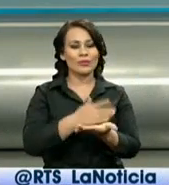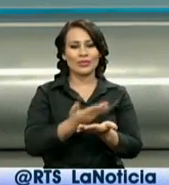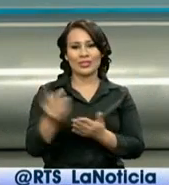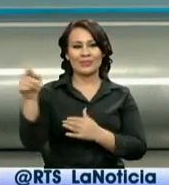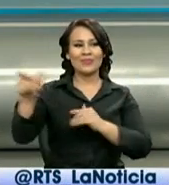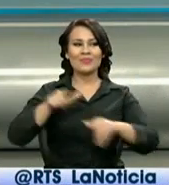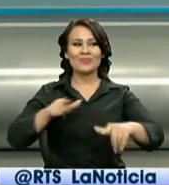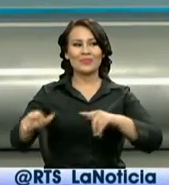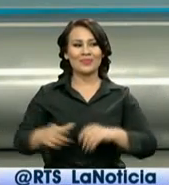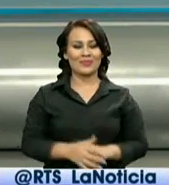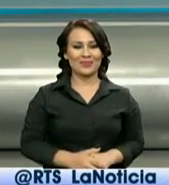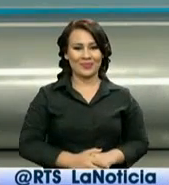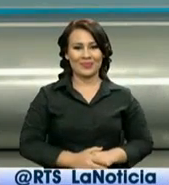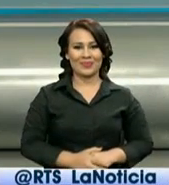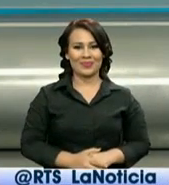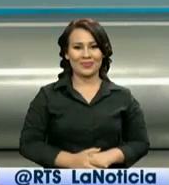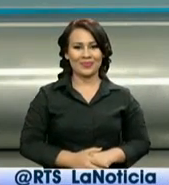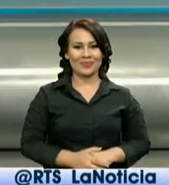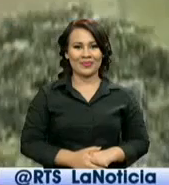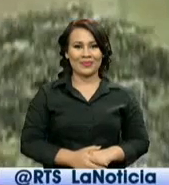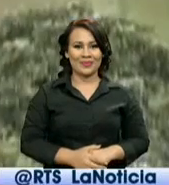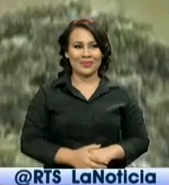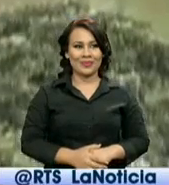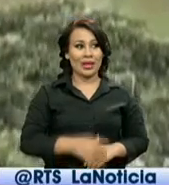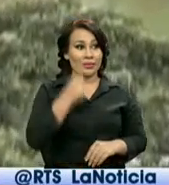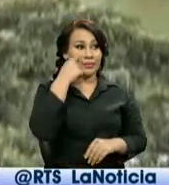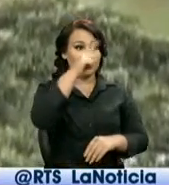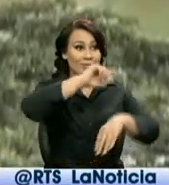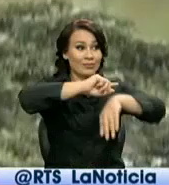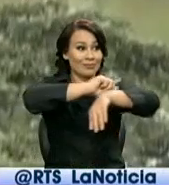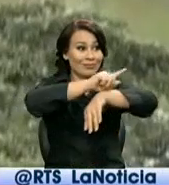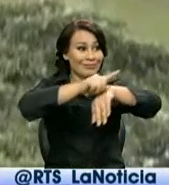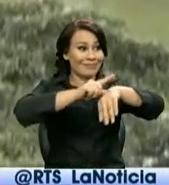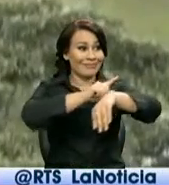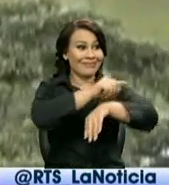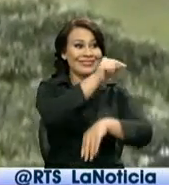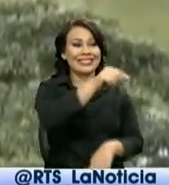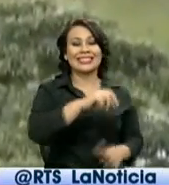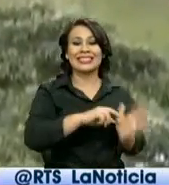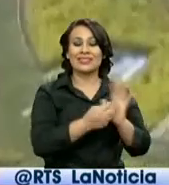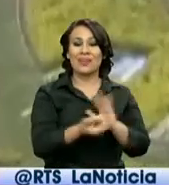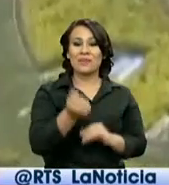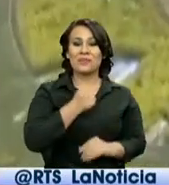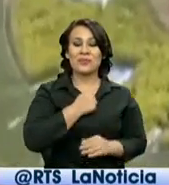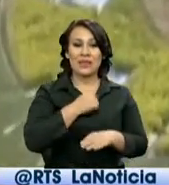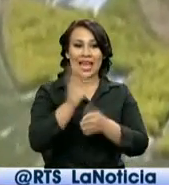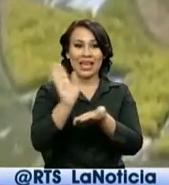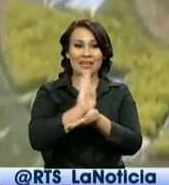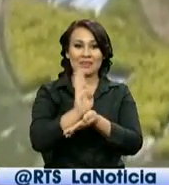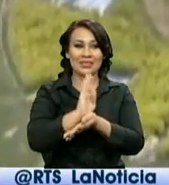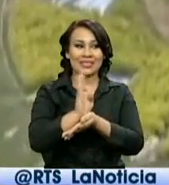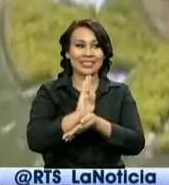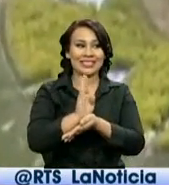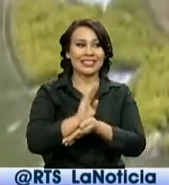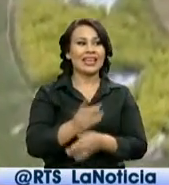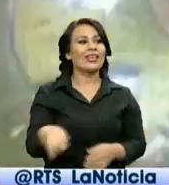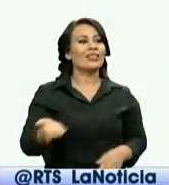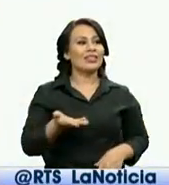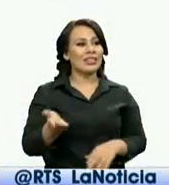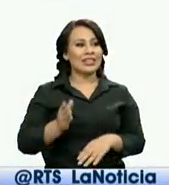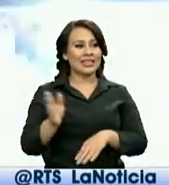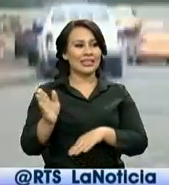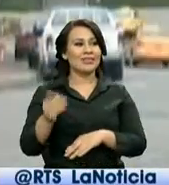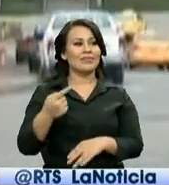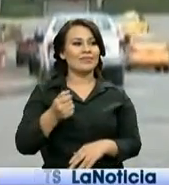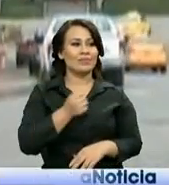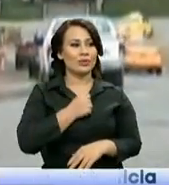zona amazónica. Si bien la naturaleza es sinónimo de la provincia amazónica, la ciudad de Zamora tiene su